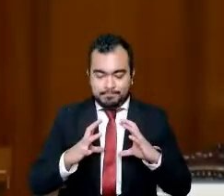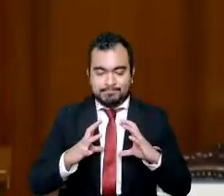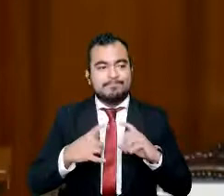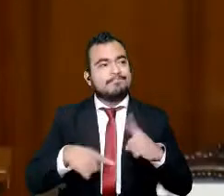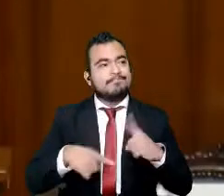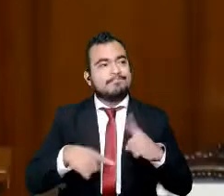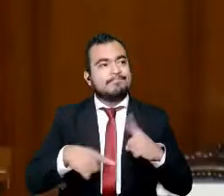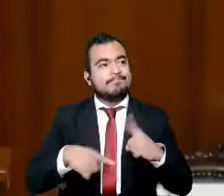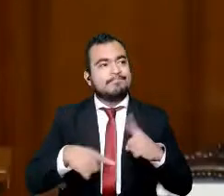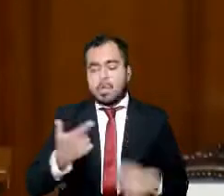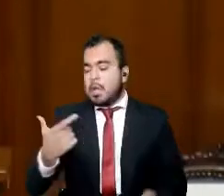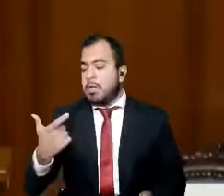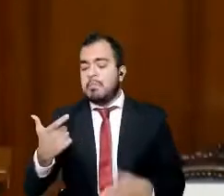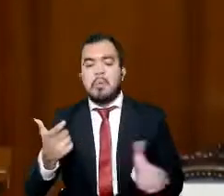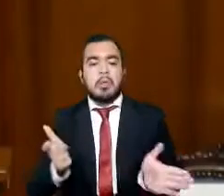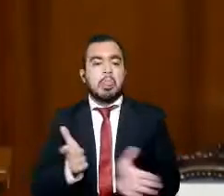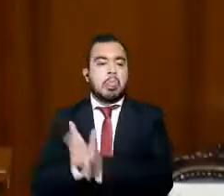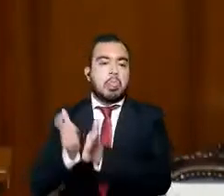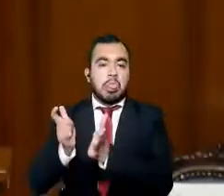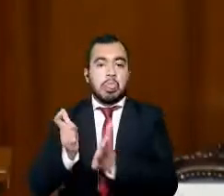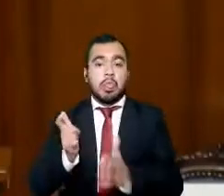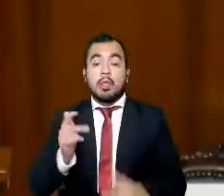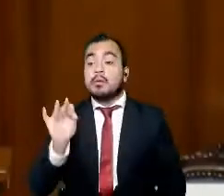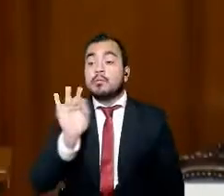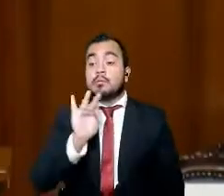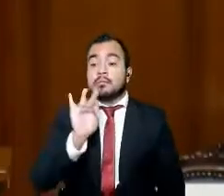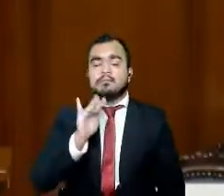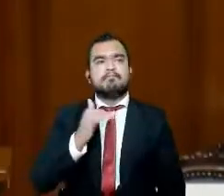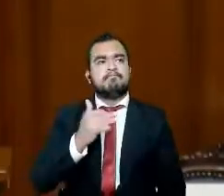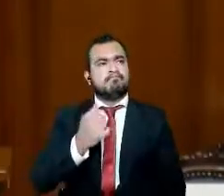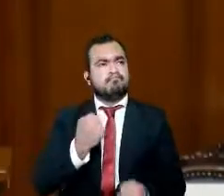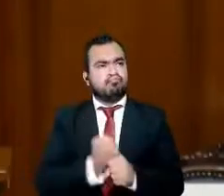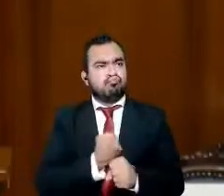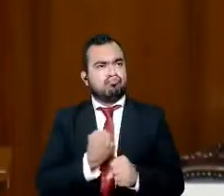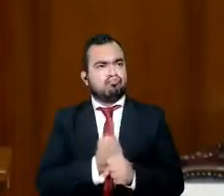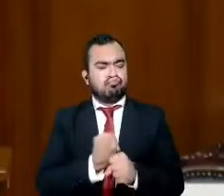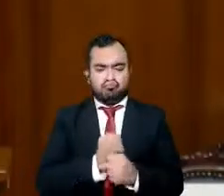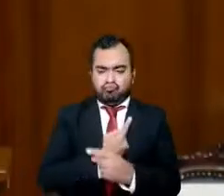Difícilmente un joven disciplinado que practique un deporte